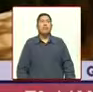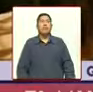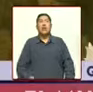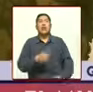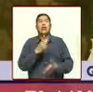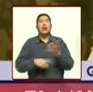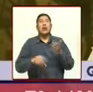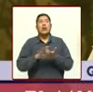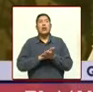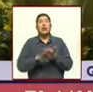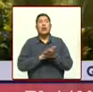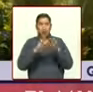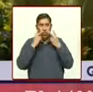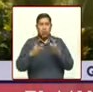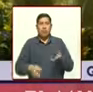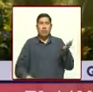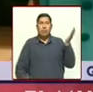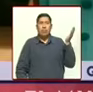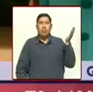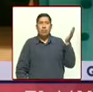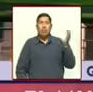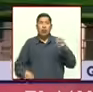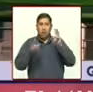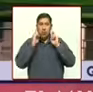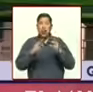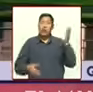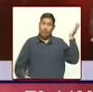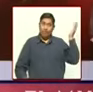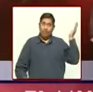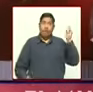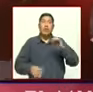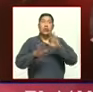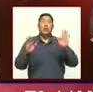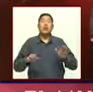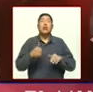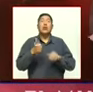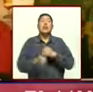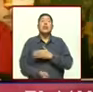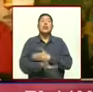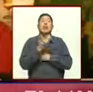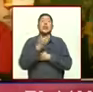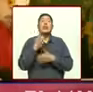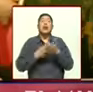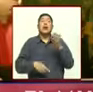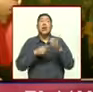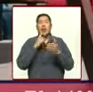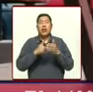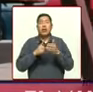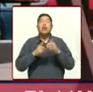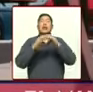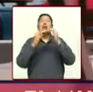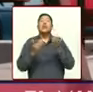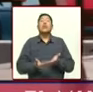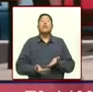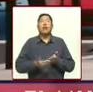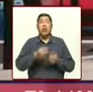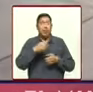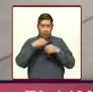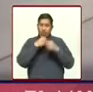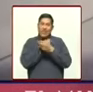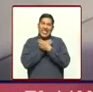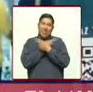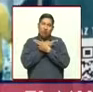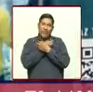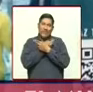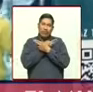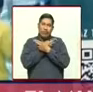¿Qué película vamos a poder ver, Goli, por favor? Vamos a poder ver este domingo a las 10 de la mañana lo que es Academia de Conejos.